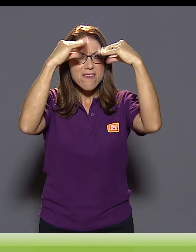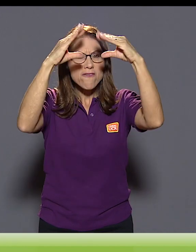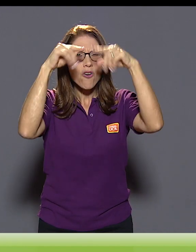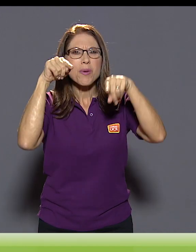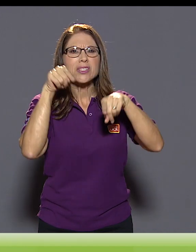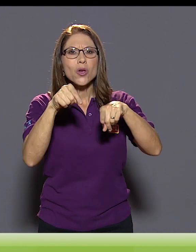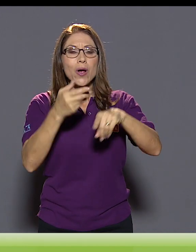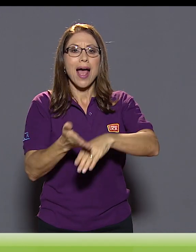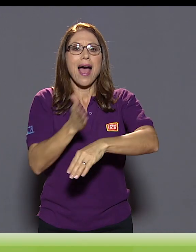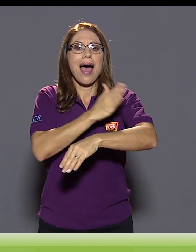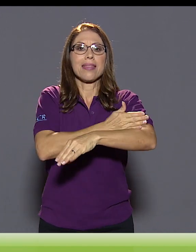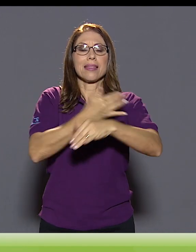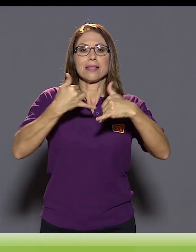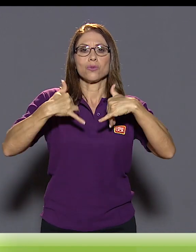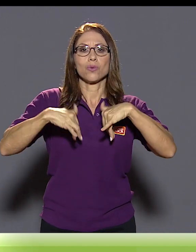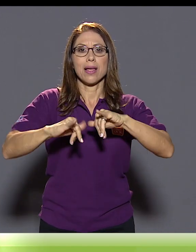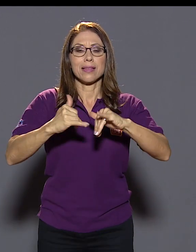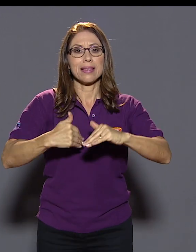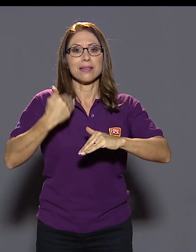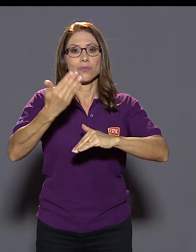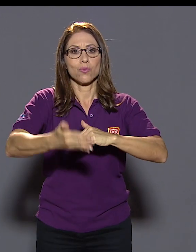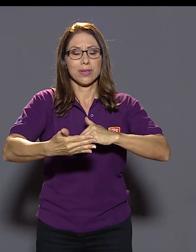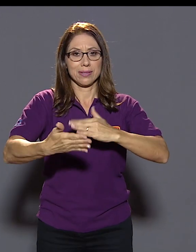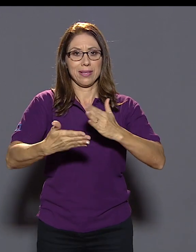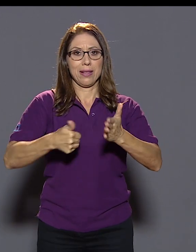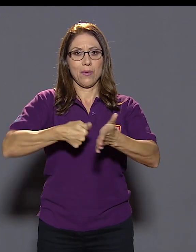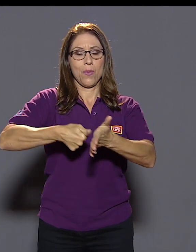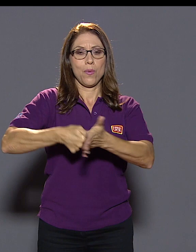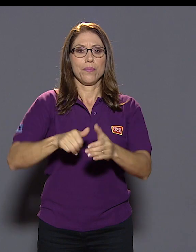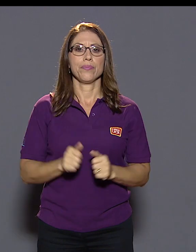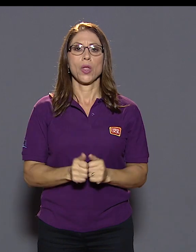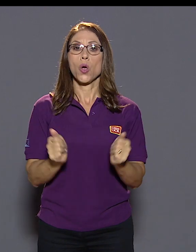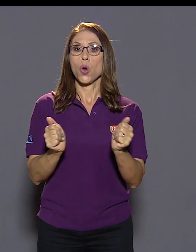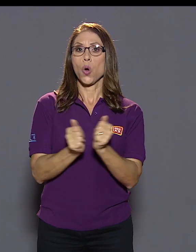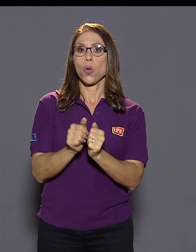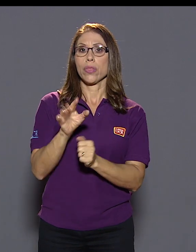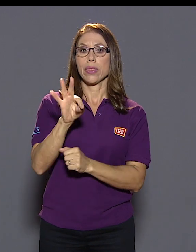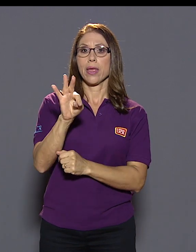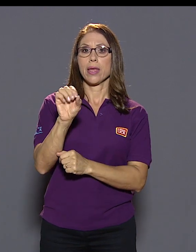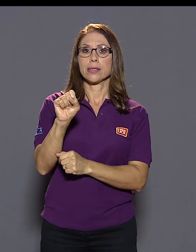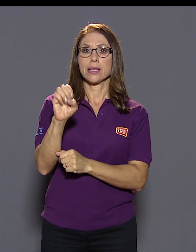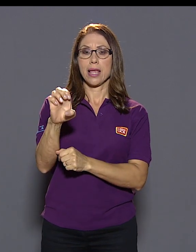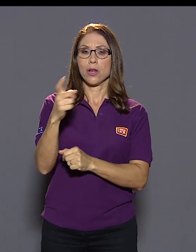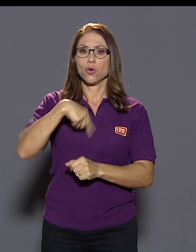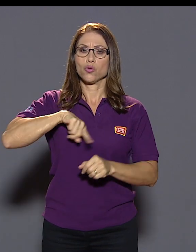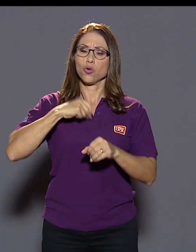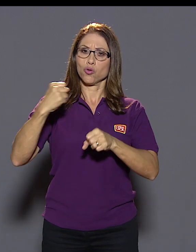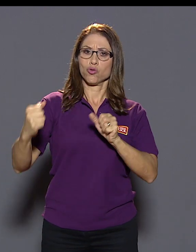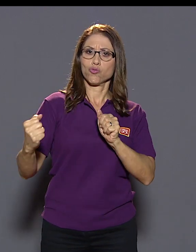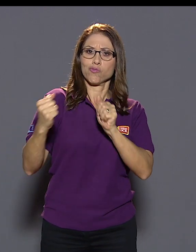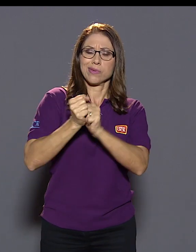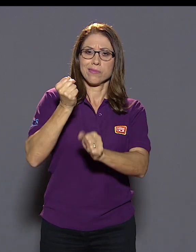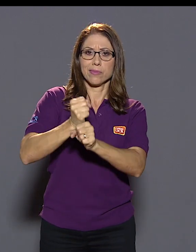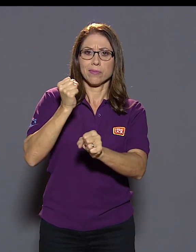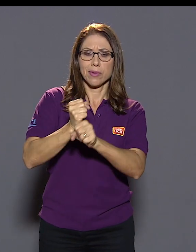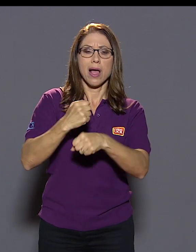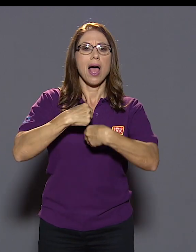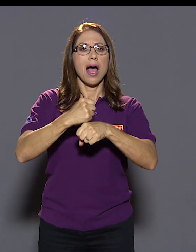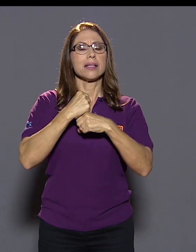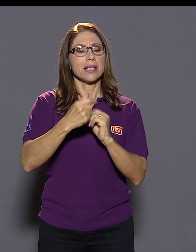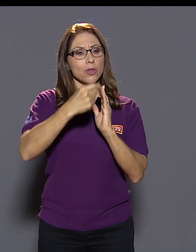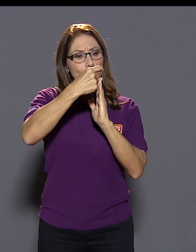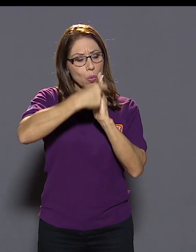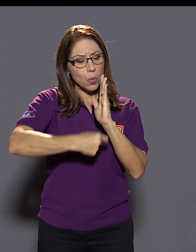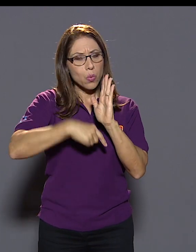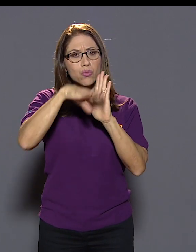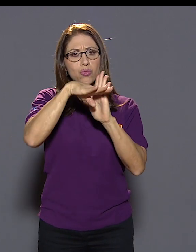antes, durante y después del proceso electoral. Con el Tribunal Supremo hemos trabajado de la mano, desarrollando inclusive guías,